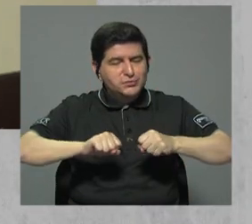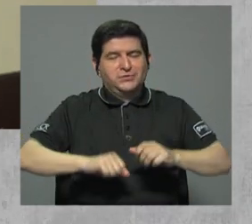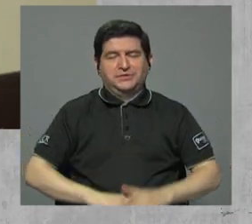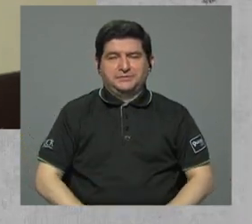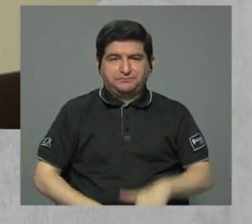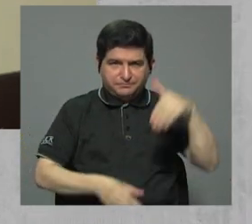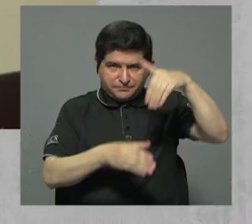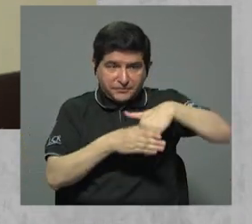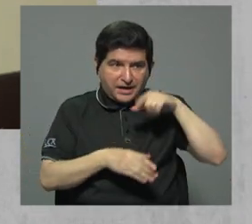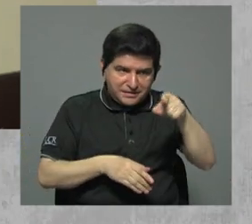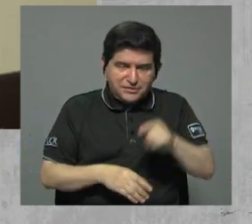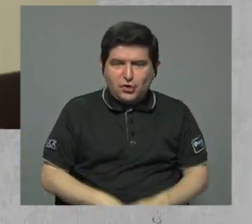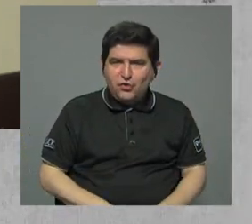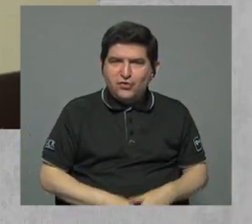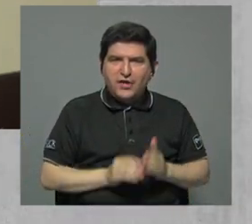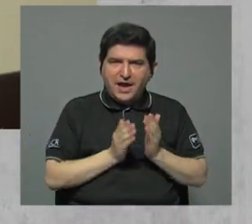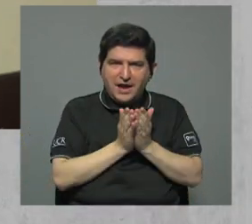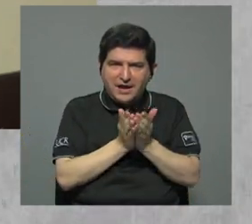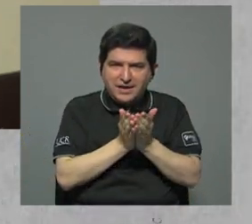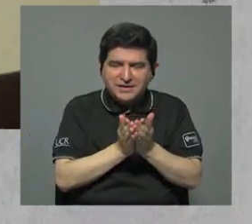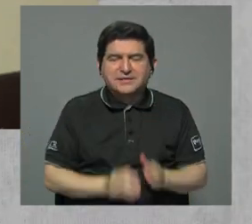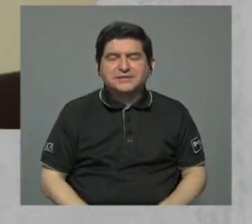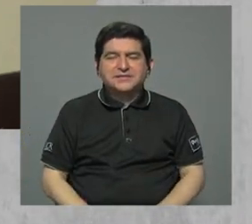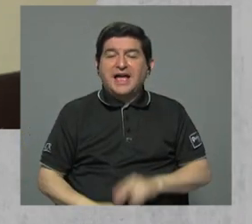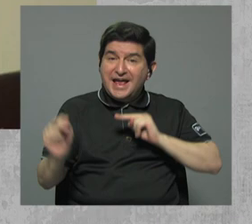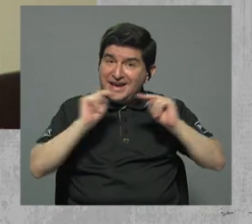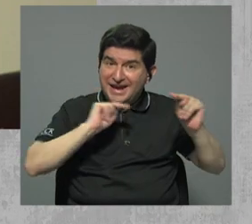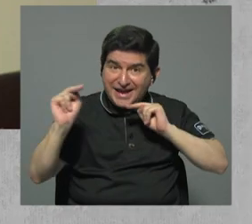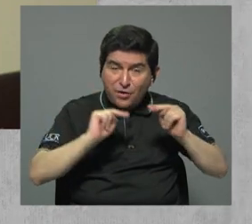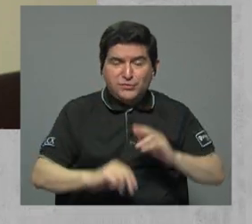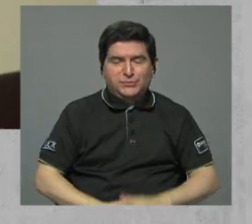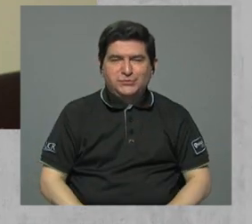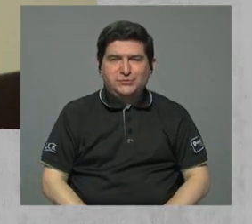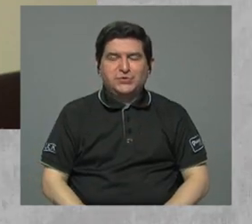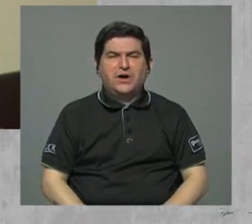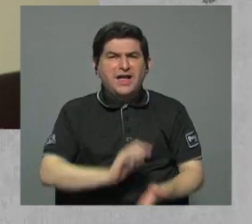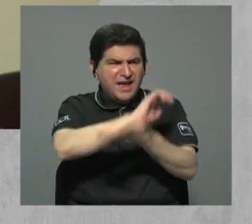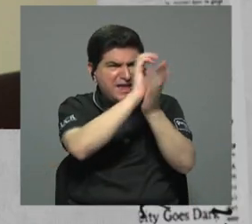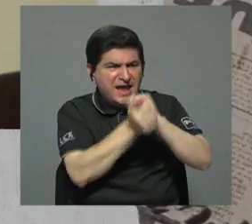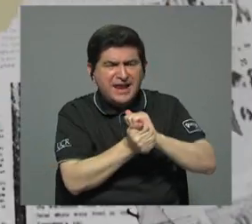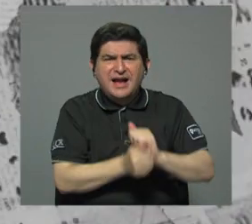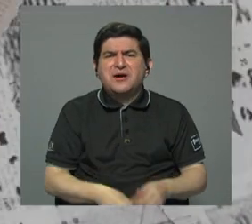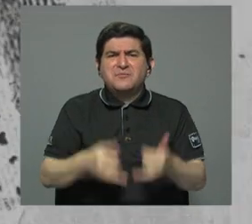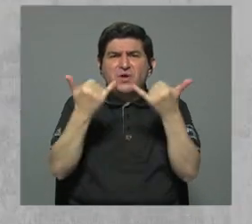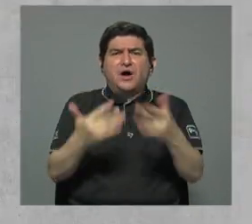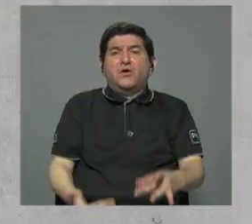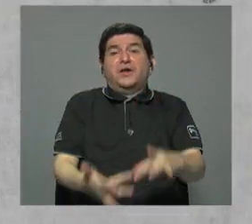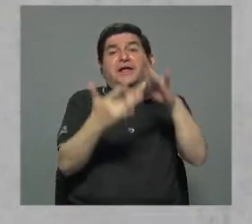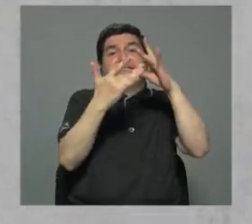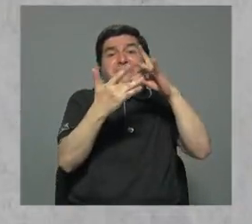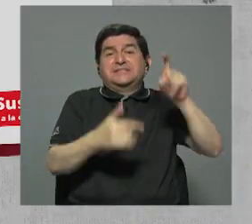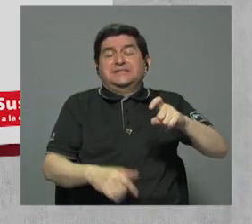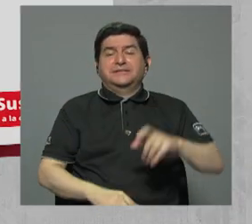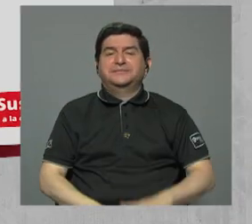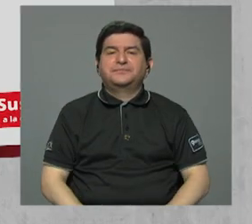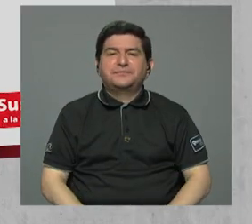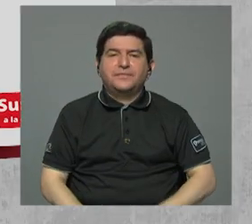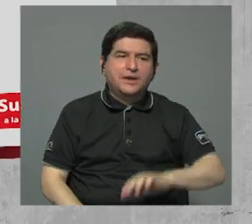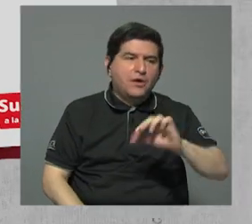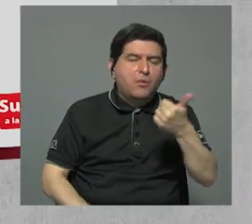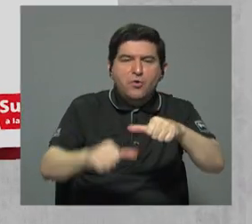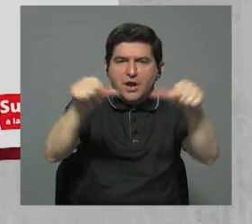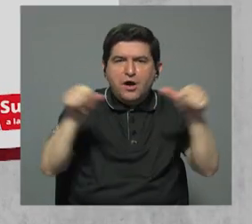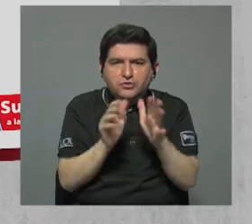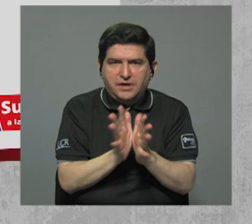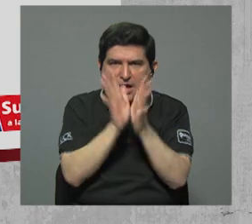dentro de un muelle de cruceros. Ahí es donde está el negocio y por eso la transformación en una terminal especializada. Como el resto del